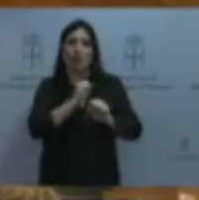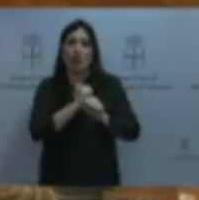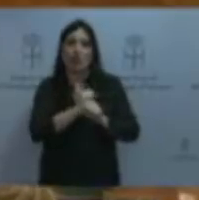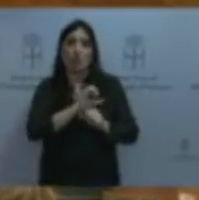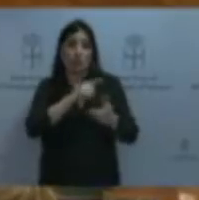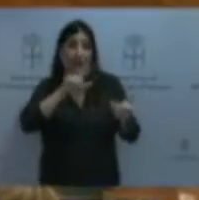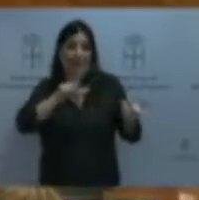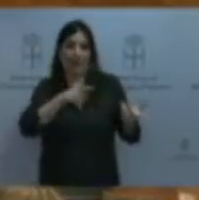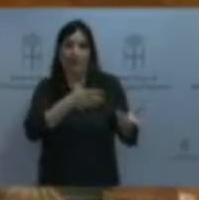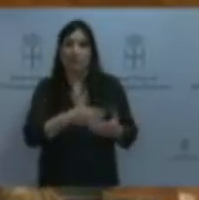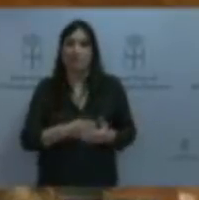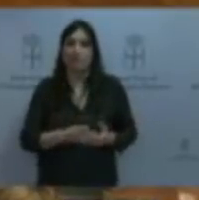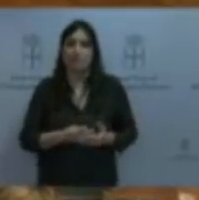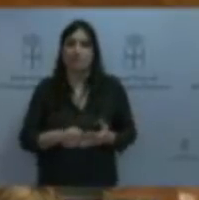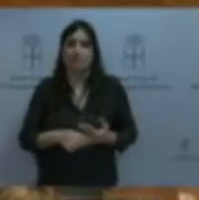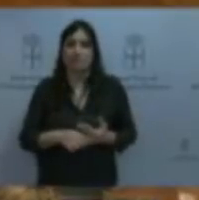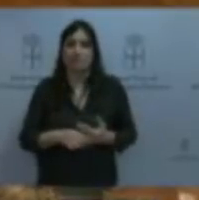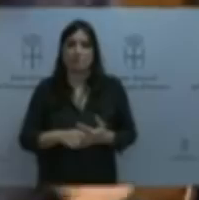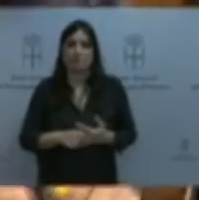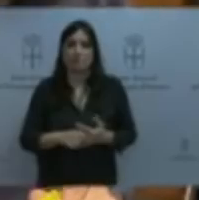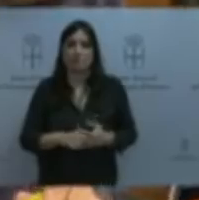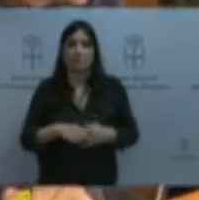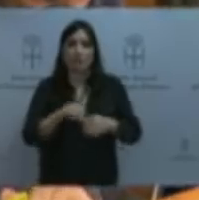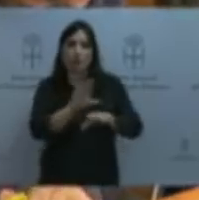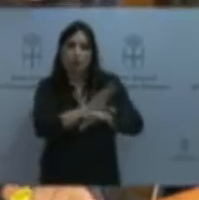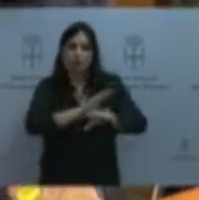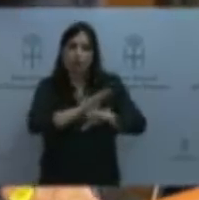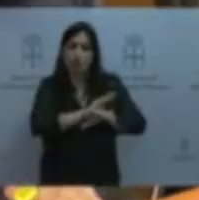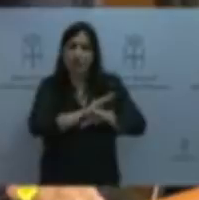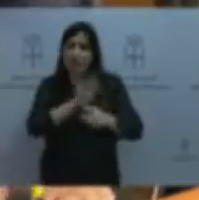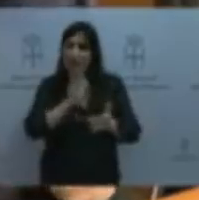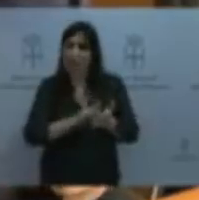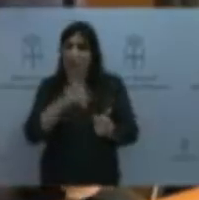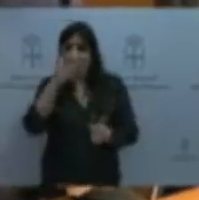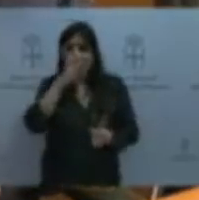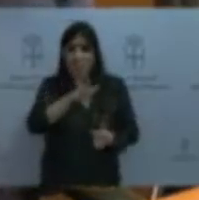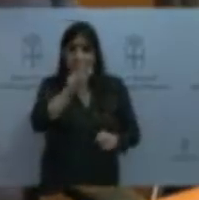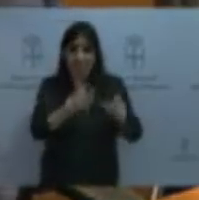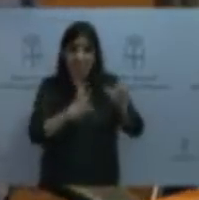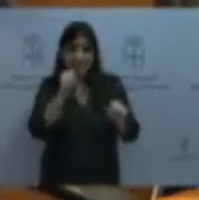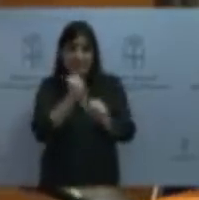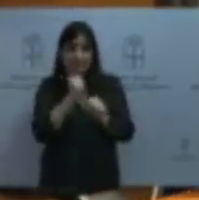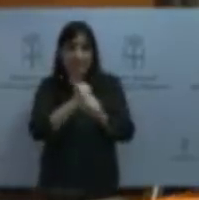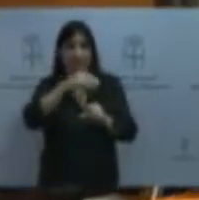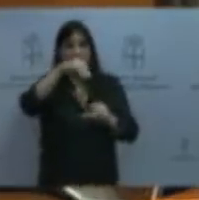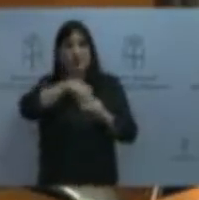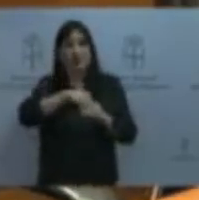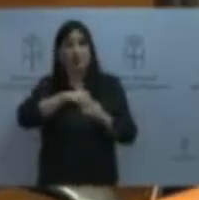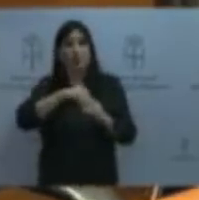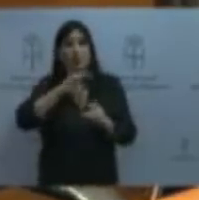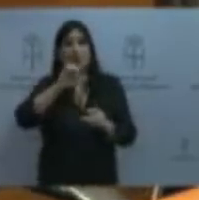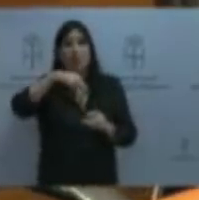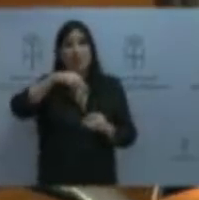¿Qué medidas ha tomado su consejería tras las denuncias realizadas por las trabajadoras del Contact Center de Madison, Liberbank, ante la Inspección de Trabajo y